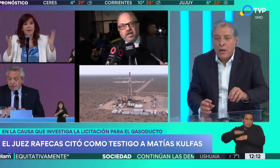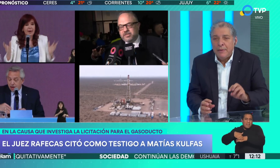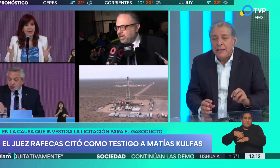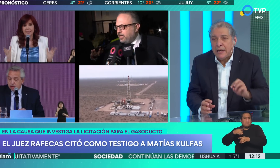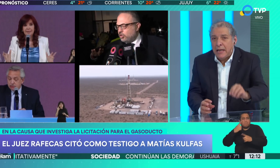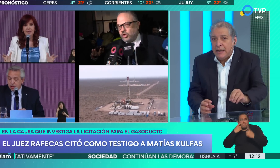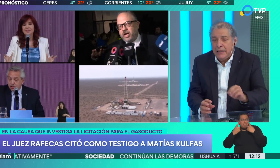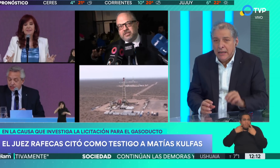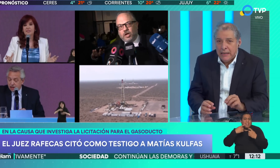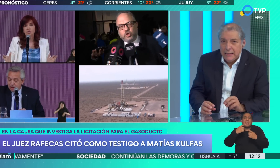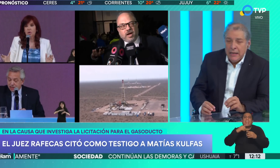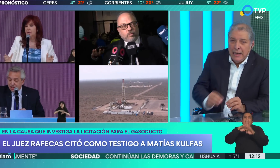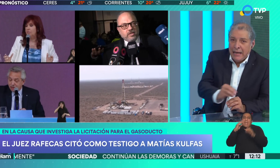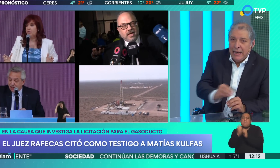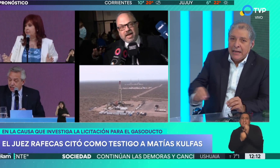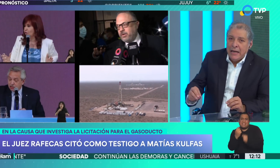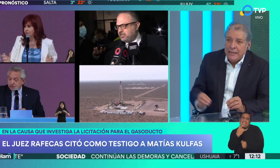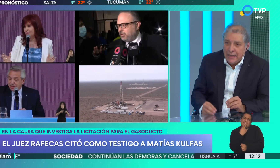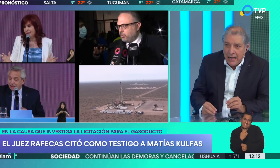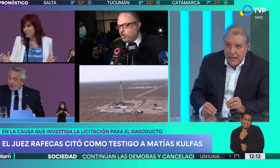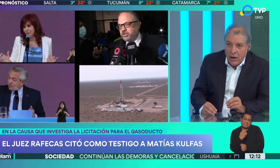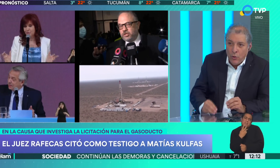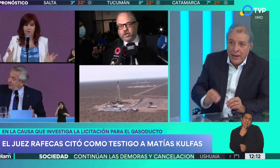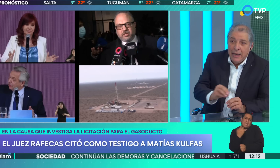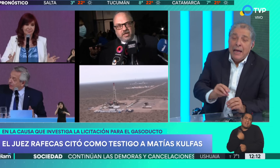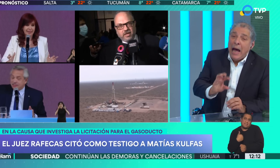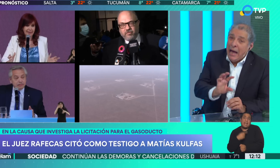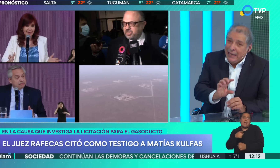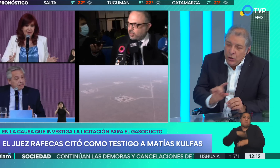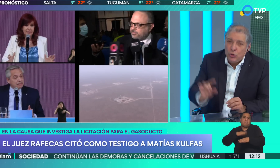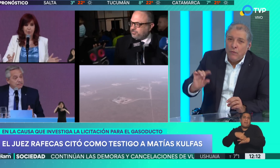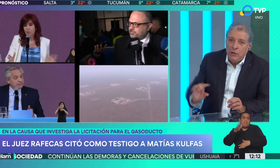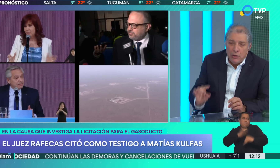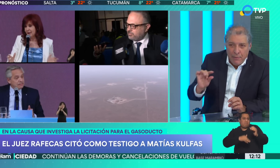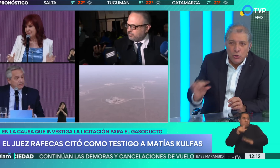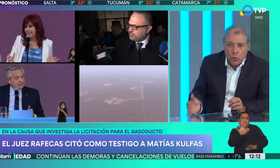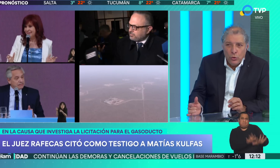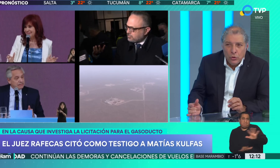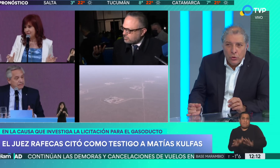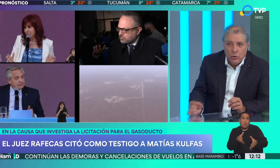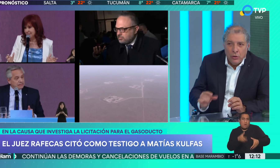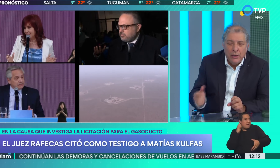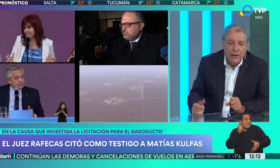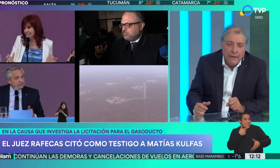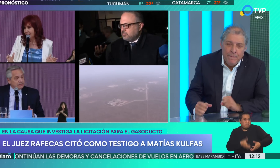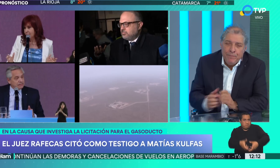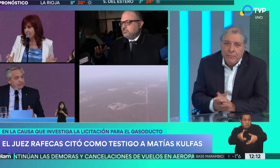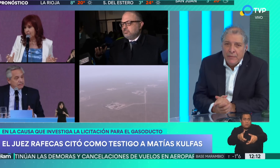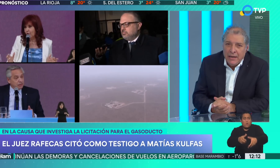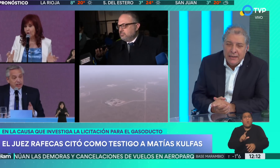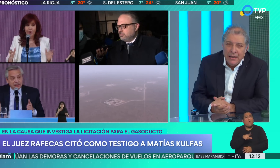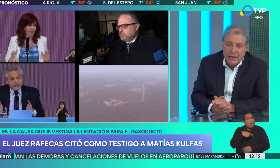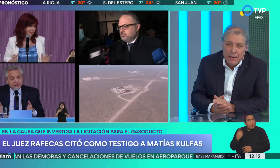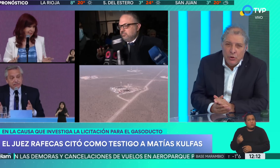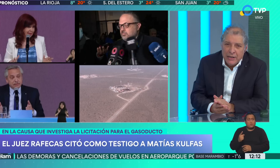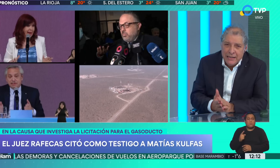y particularmente Energía Argentina, que es la que realiza la obra. Y otro conflicto que aparece oculto